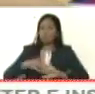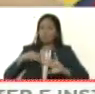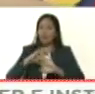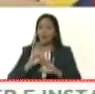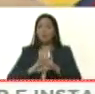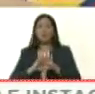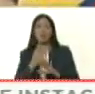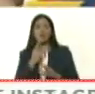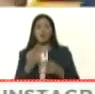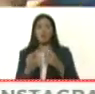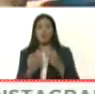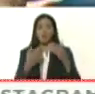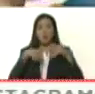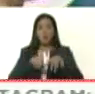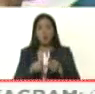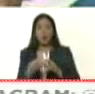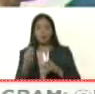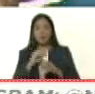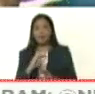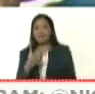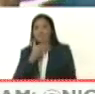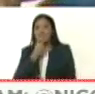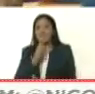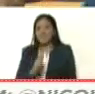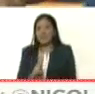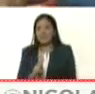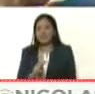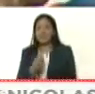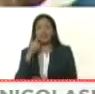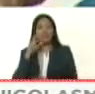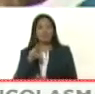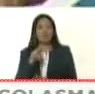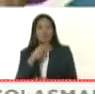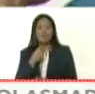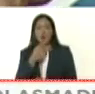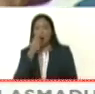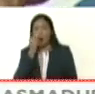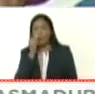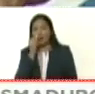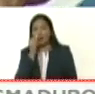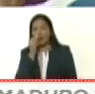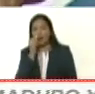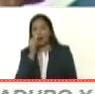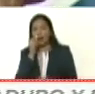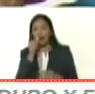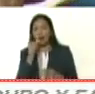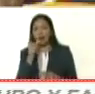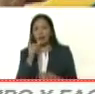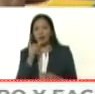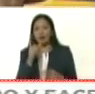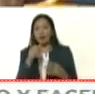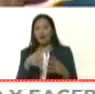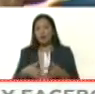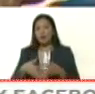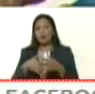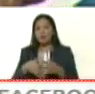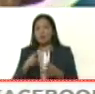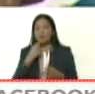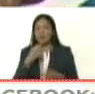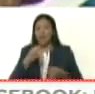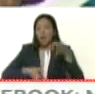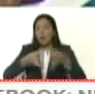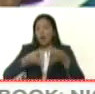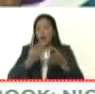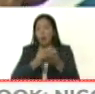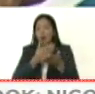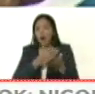Son unos fondos que están papayas, según Planchar. Planchar es Juan Planchar, que era abogado jefe de